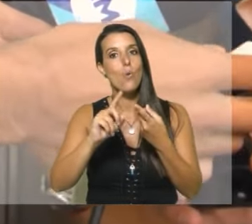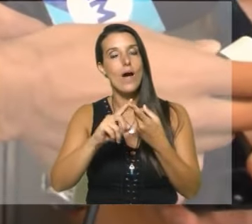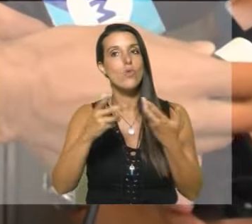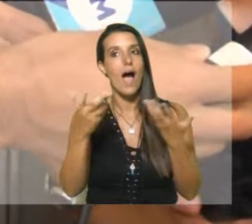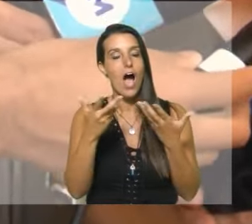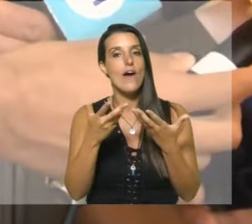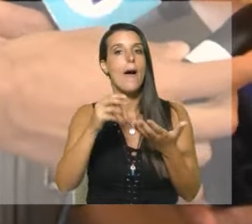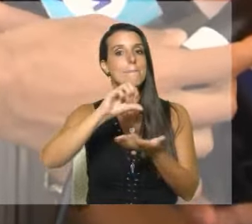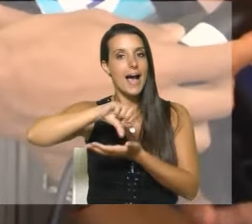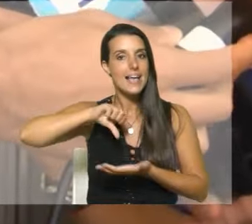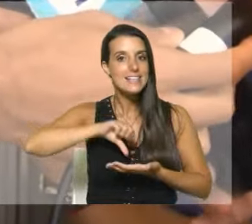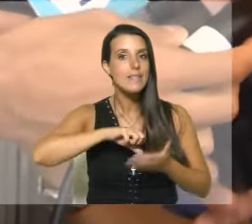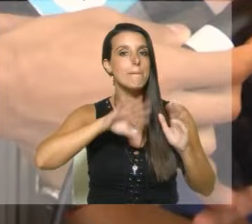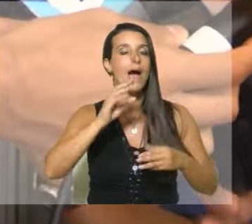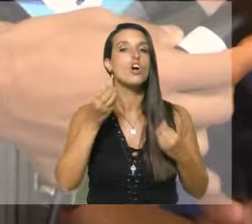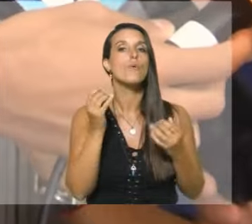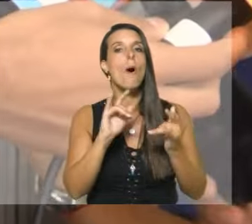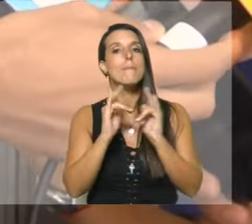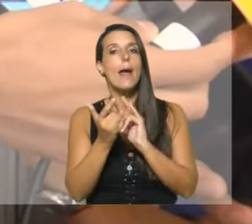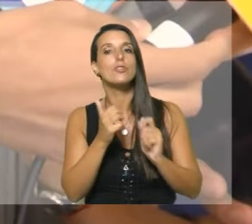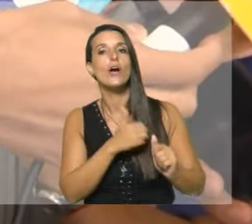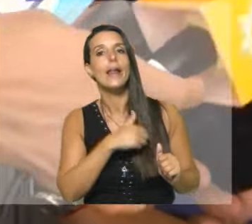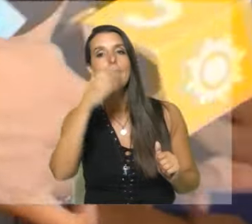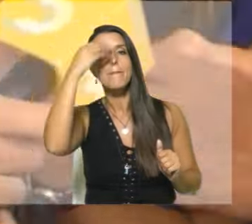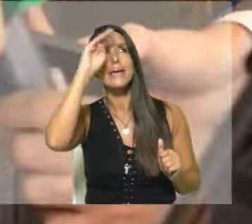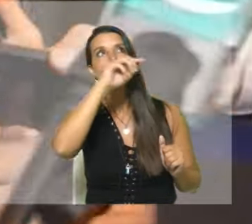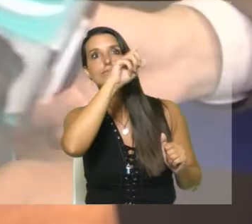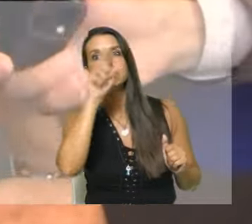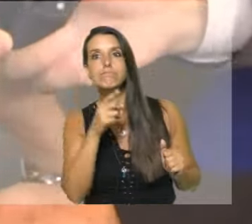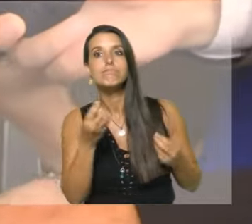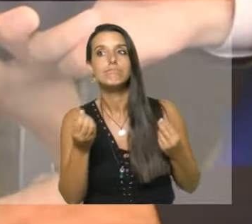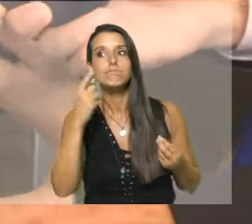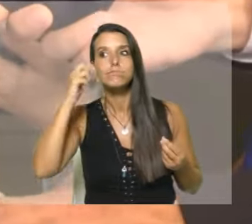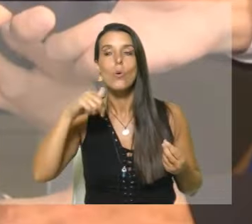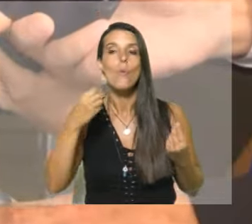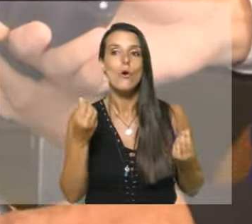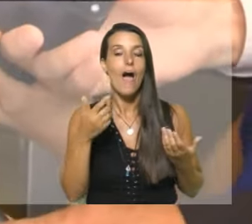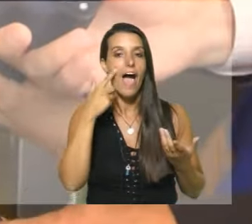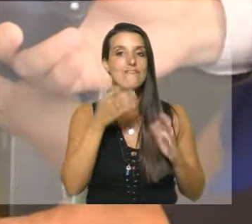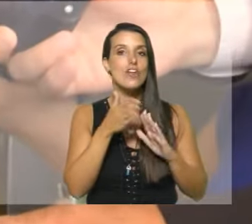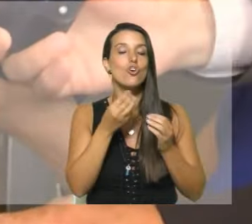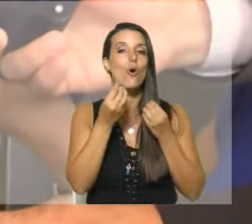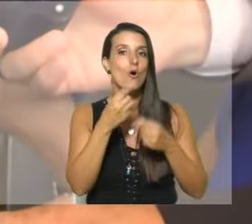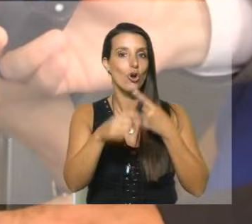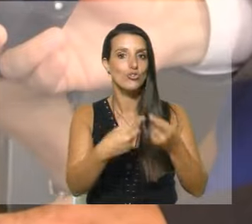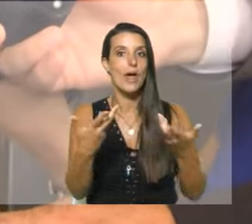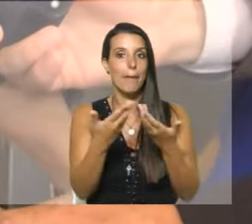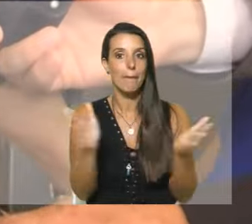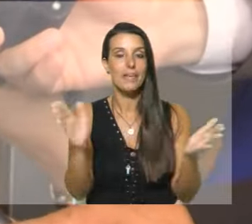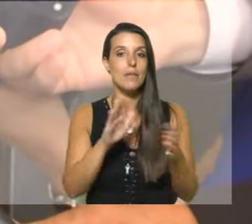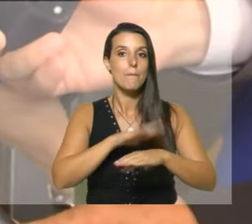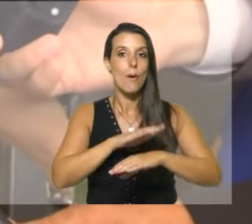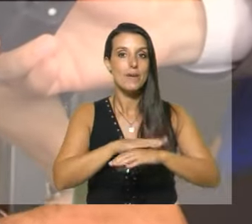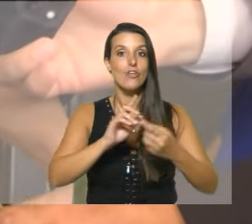que involucra a más países, ¿cómo juegan los parlamentos de Canadá y México en este caso? Bueno, vamos a ver cómo sigue la historia. Cuando empiece el momento de